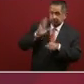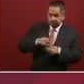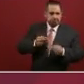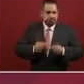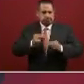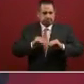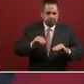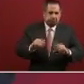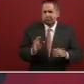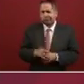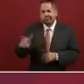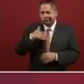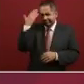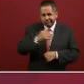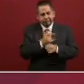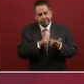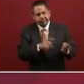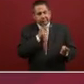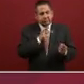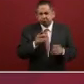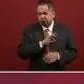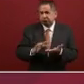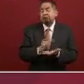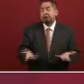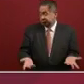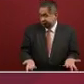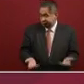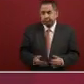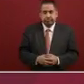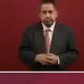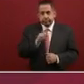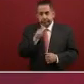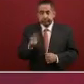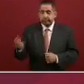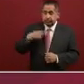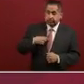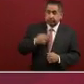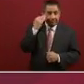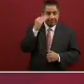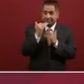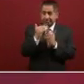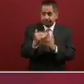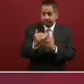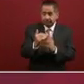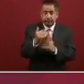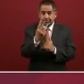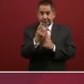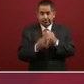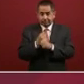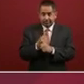y lo que sucede en tenis y repito nos ampliaron el plazo de tres a cinco